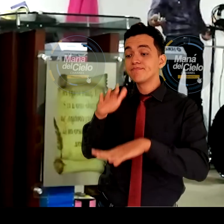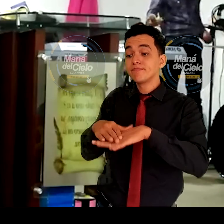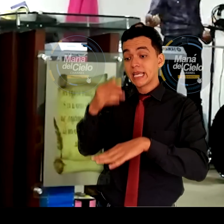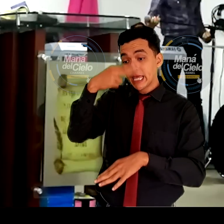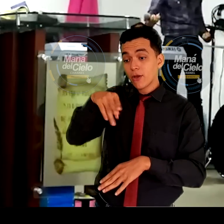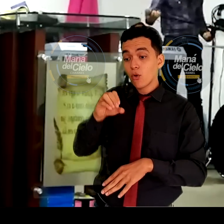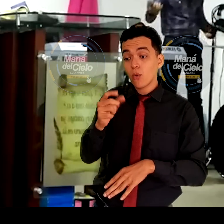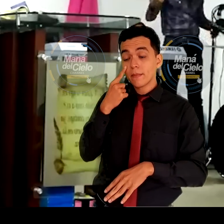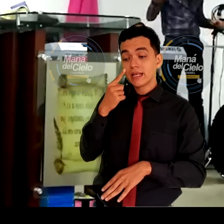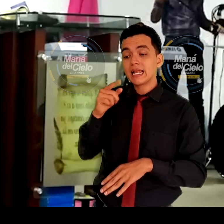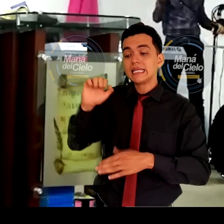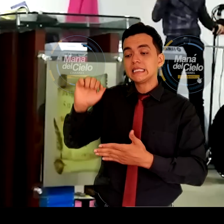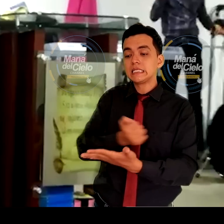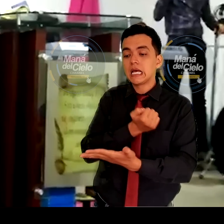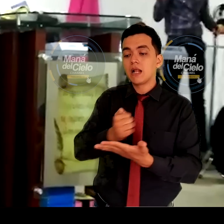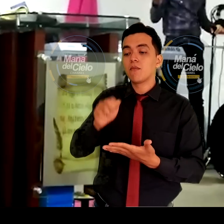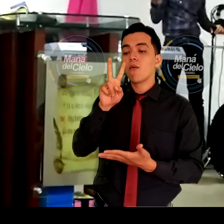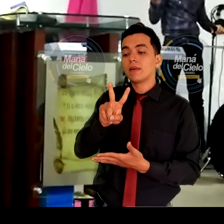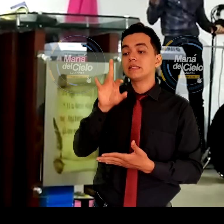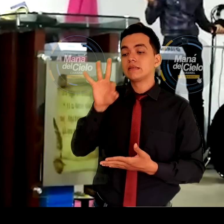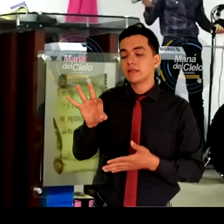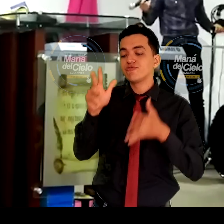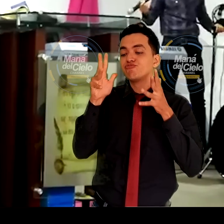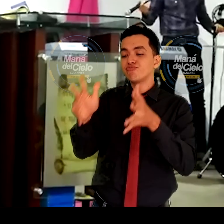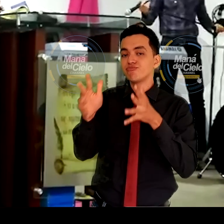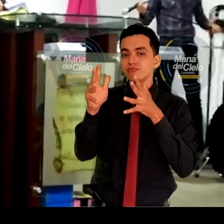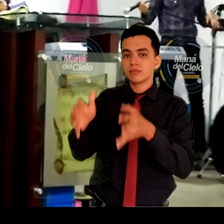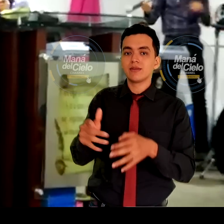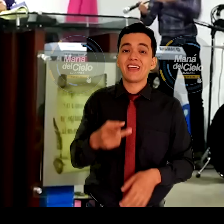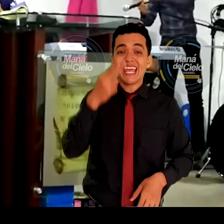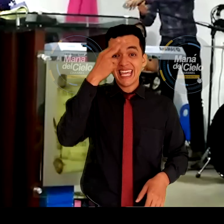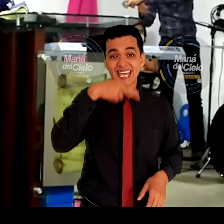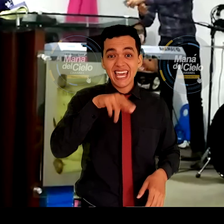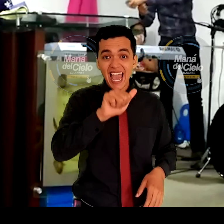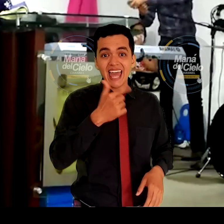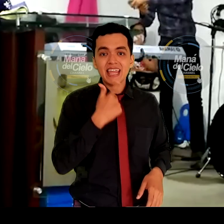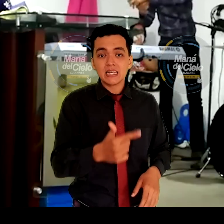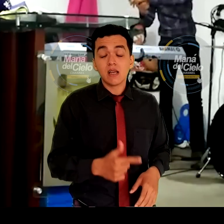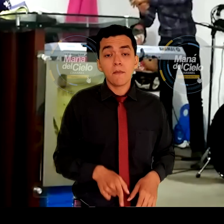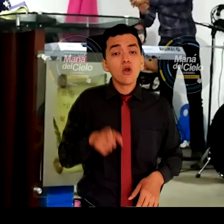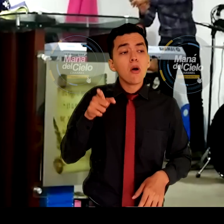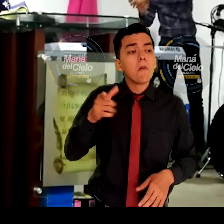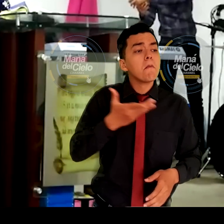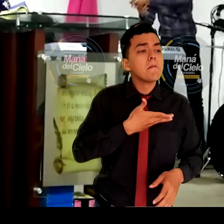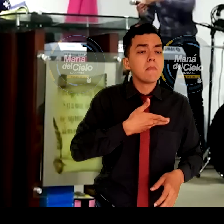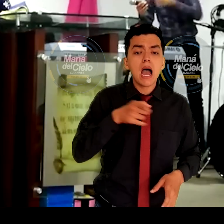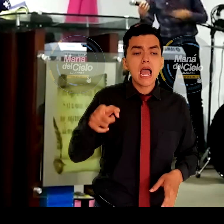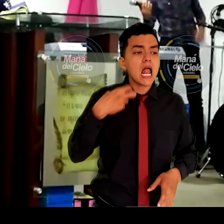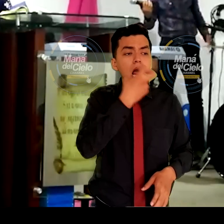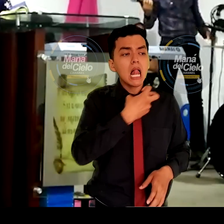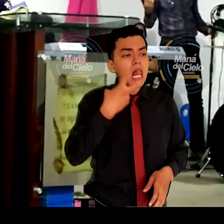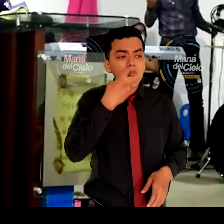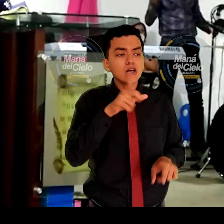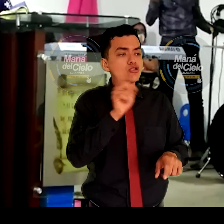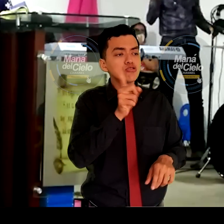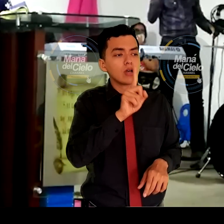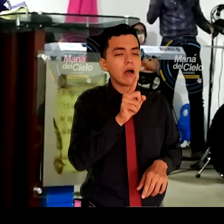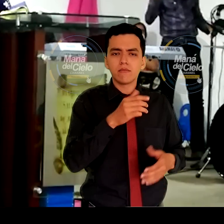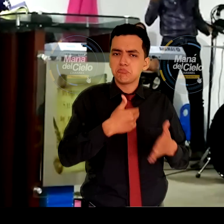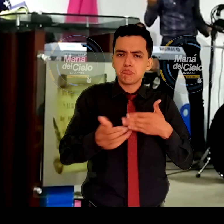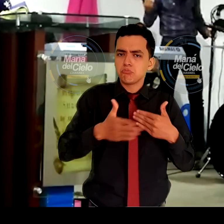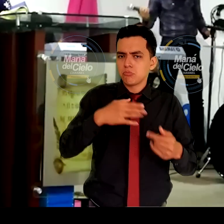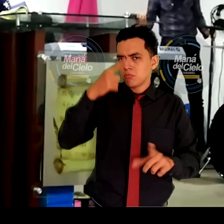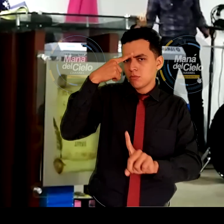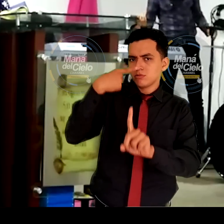hija mayor decía, ay papi, pero como él no sabía hablar todavía y se va a demorar mucho, decía, no interesa, poquito a poquito, todos los días lo vamos a ir